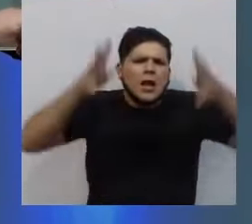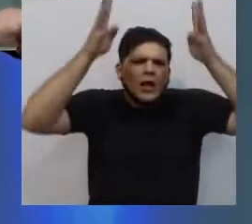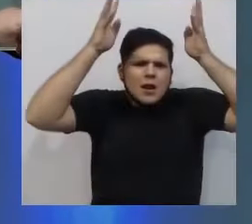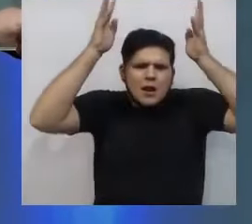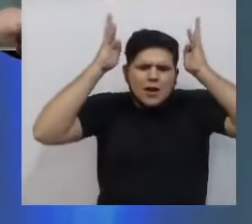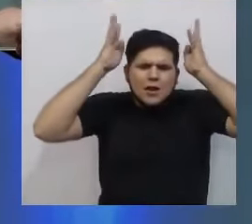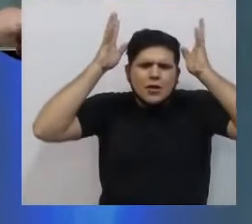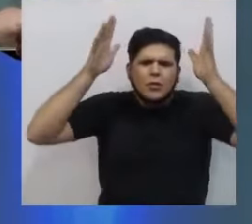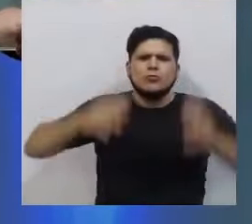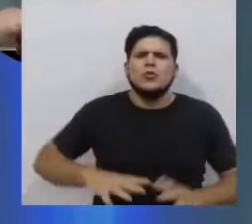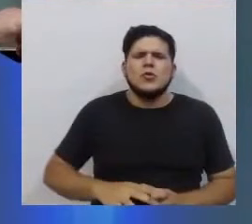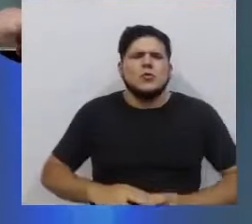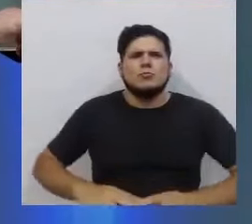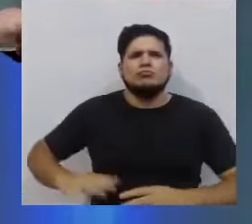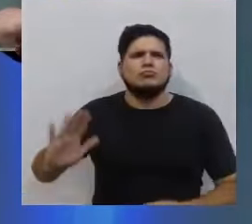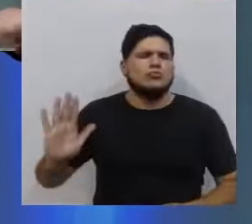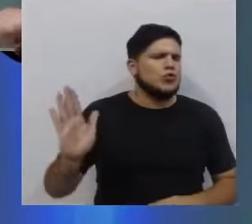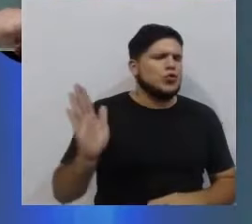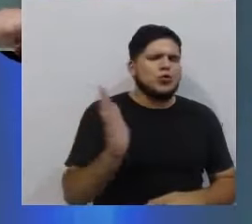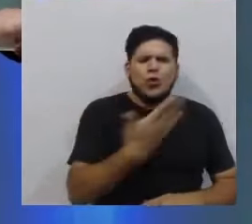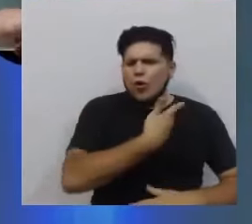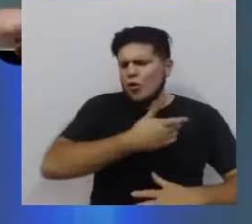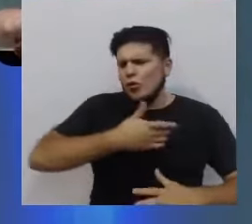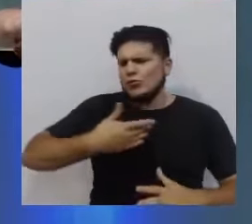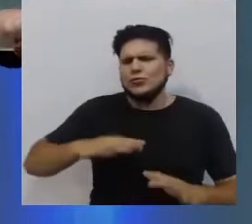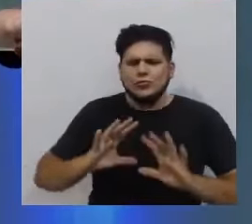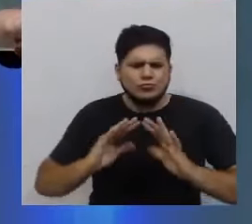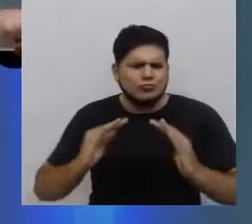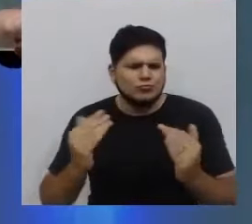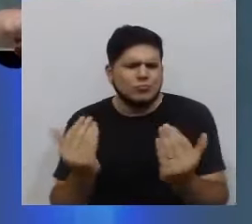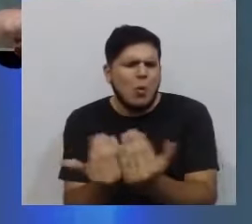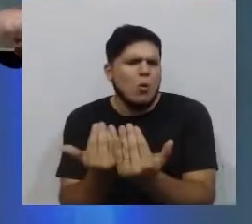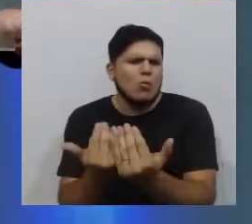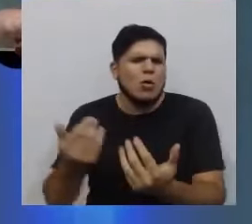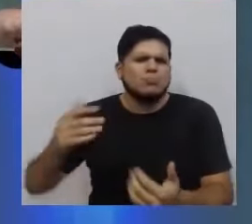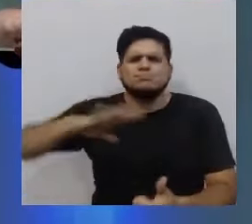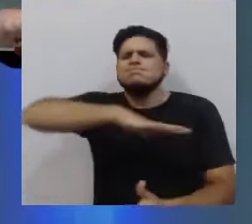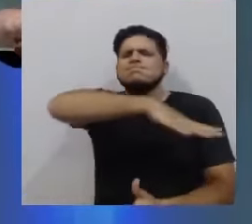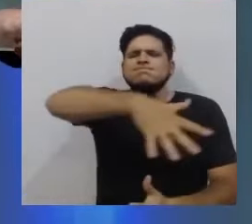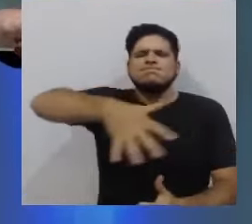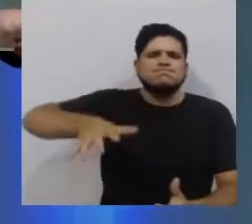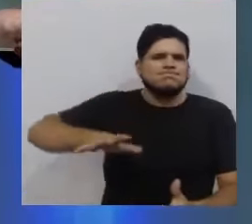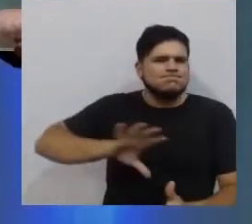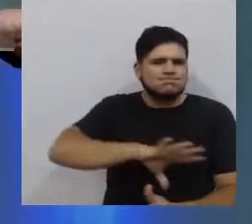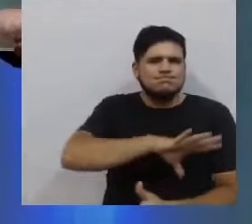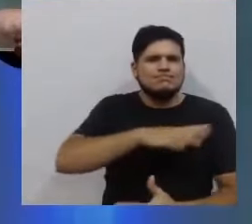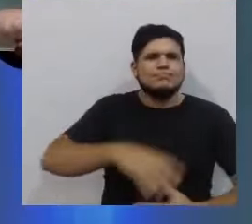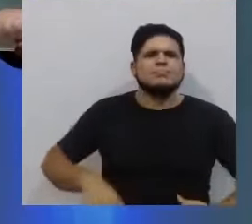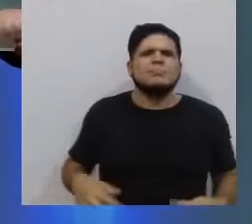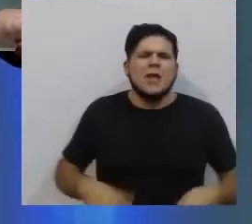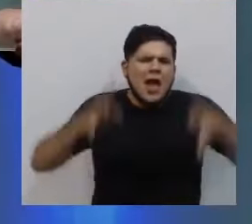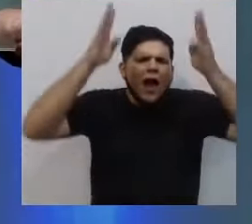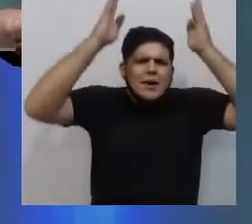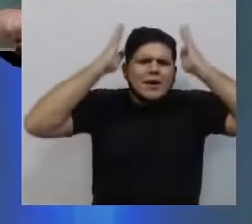domina dígalo otra vez domina su reino su reino vamos grite lo su reino el